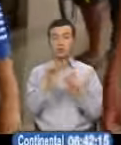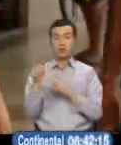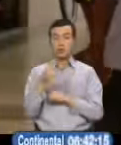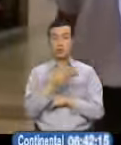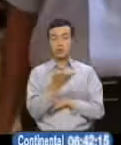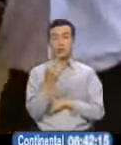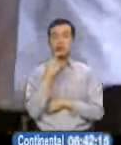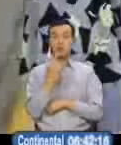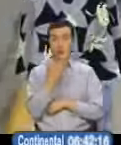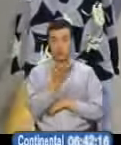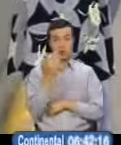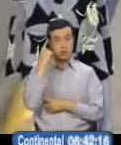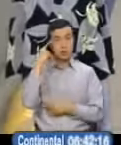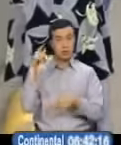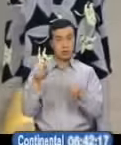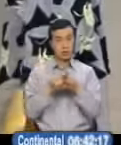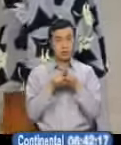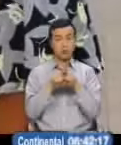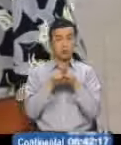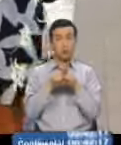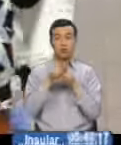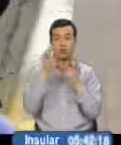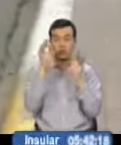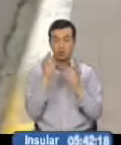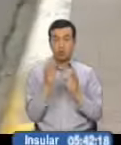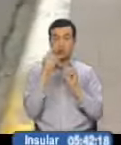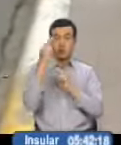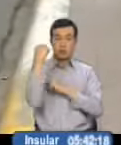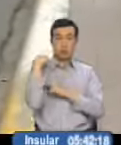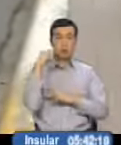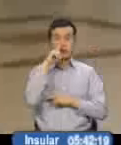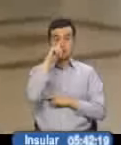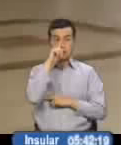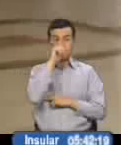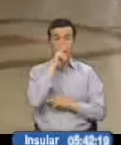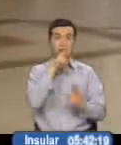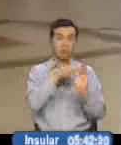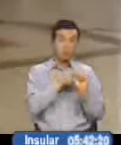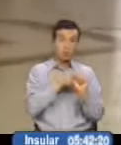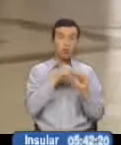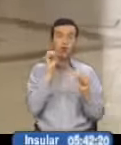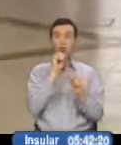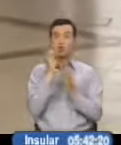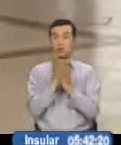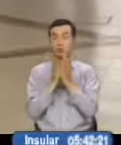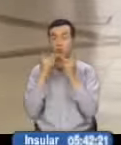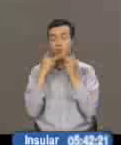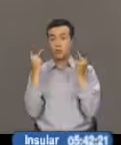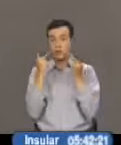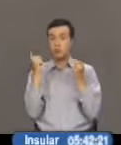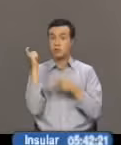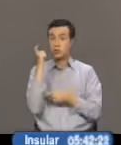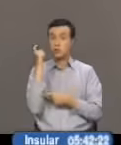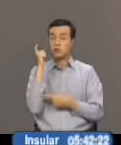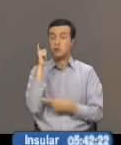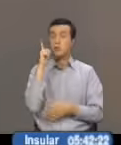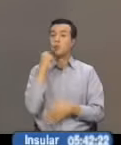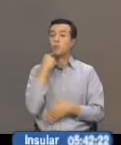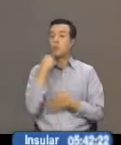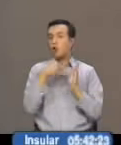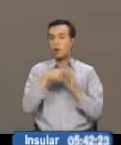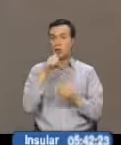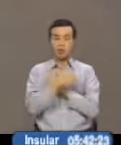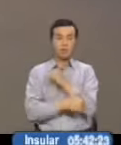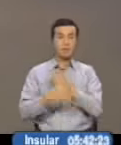que diga: ¿está usted de acuerdo en que para desempeñar una dignidad de elección popular o para ser servidor público se establezca como prohibición